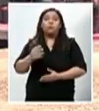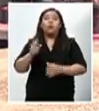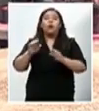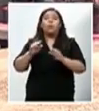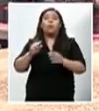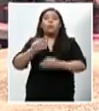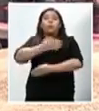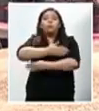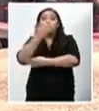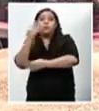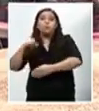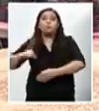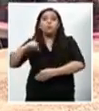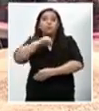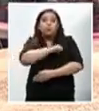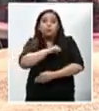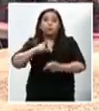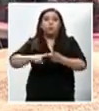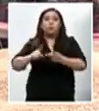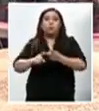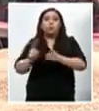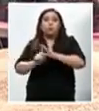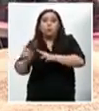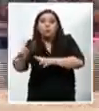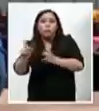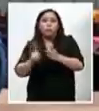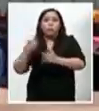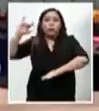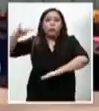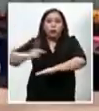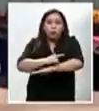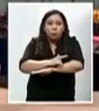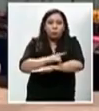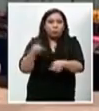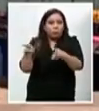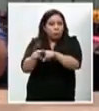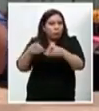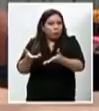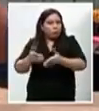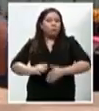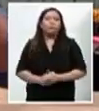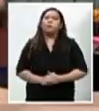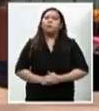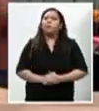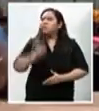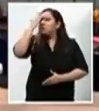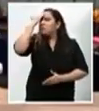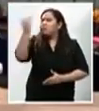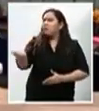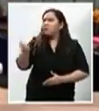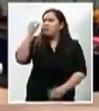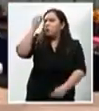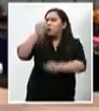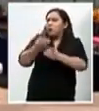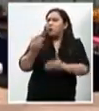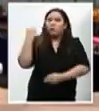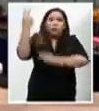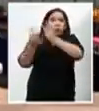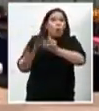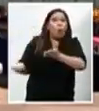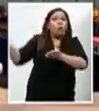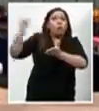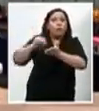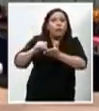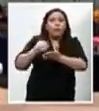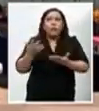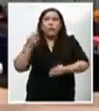migración, a los empleados de aduanas, a los empleados de aeropuertos. ¿Con qué propósito? Reactivar el turismo, que es de las